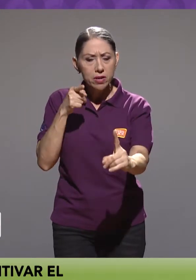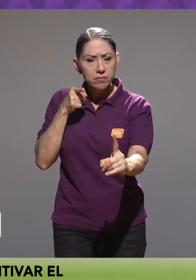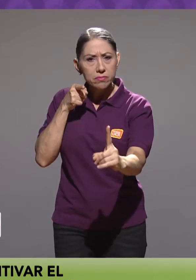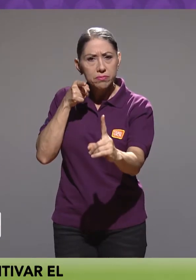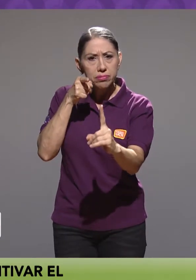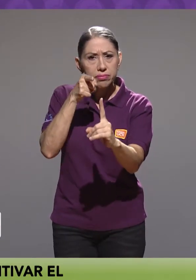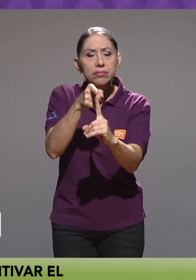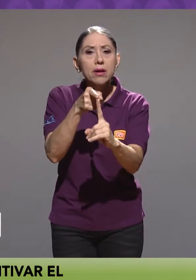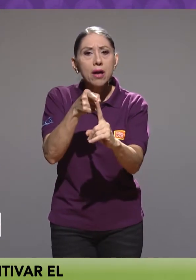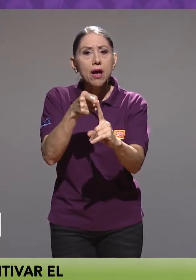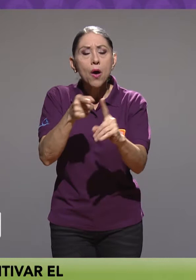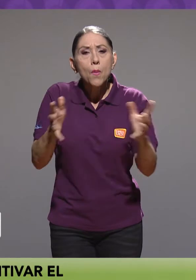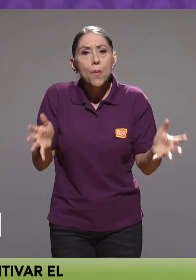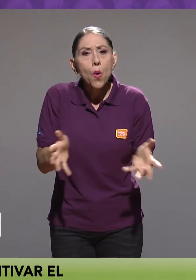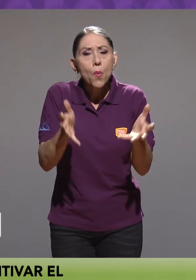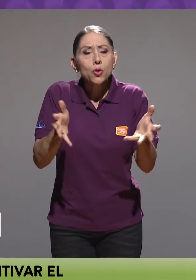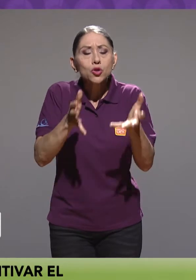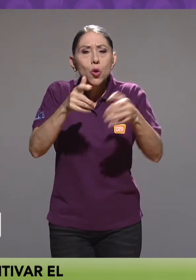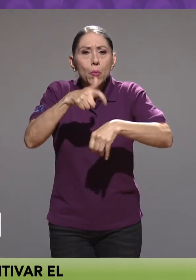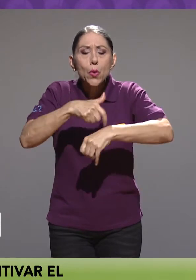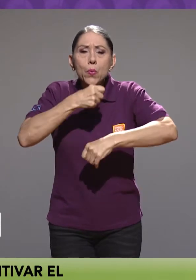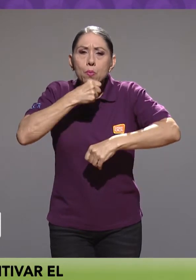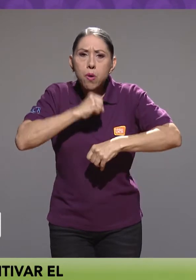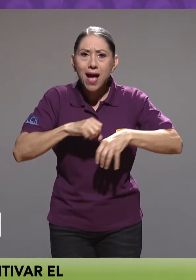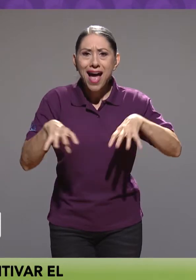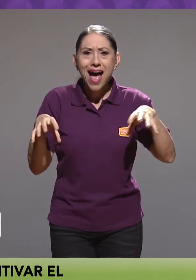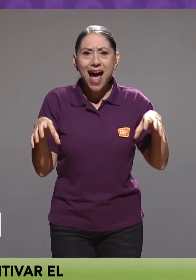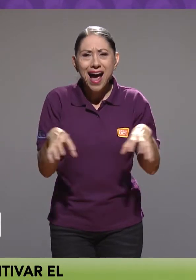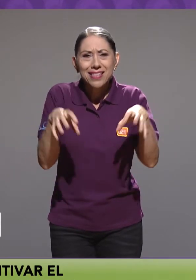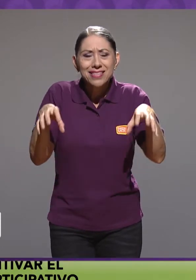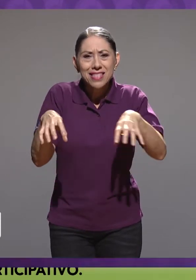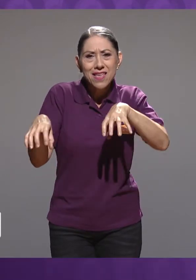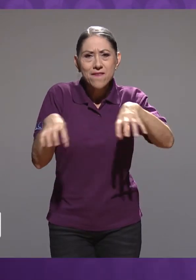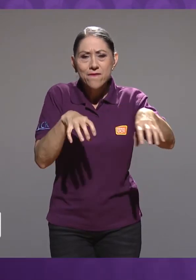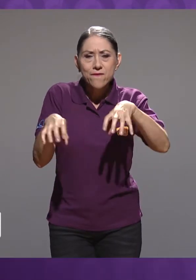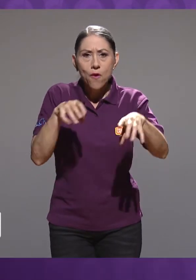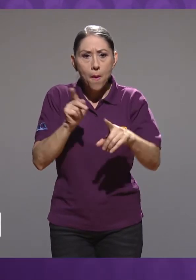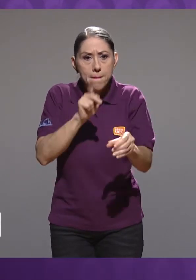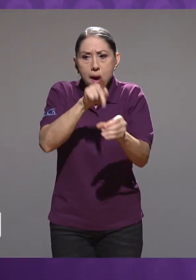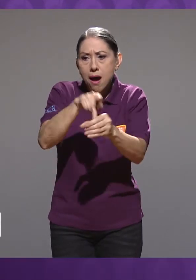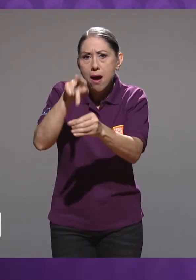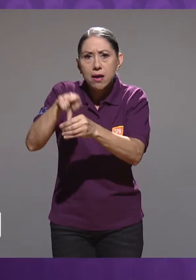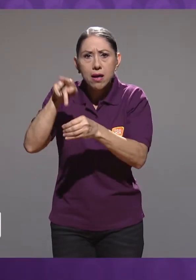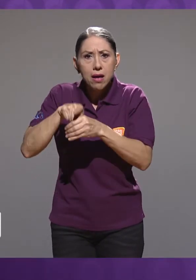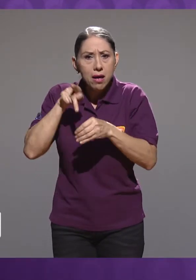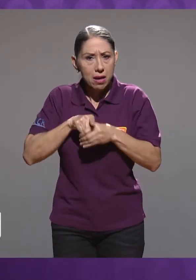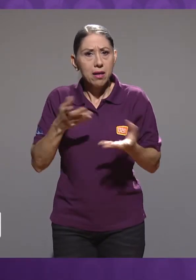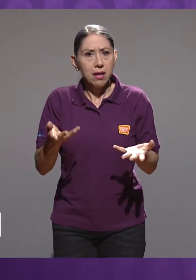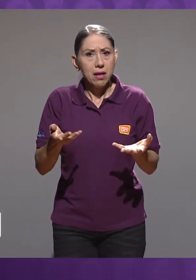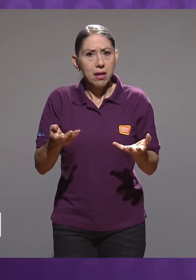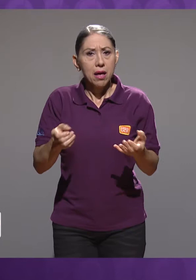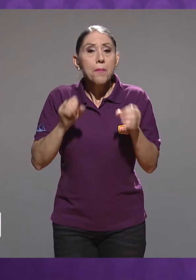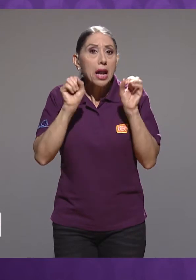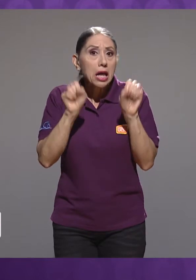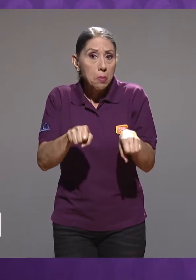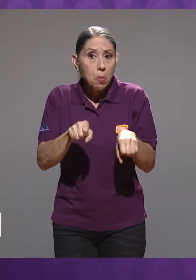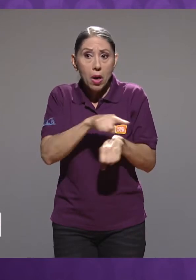de encaminarse a la promoción del envejecimiento activo, participativo, para que puedan